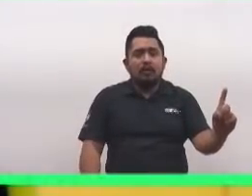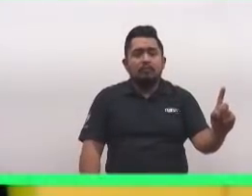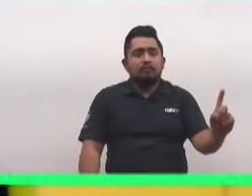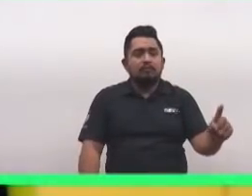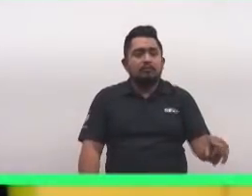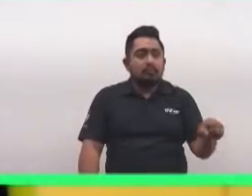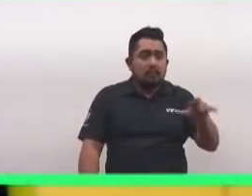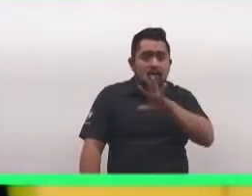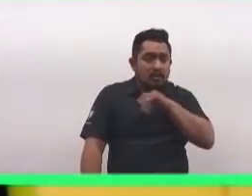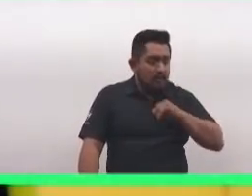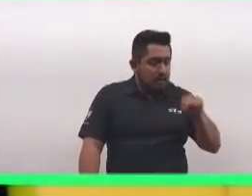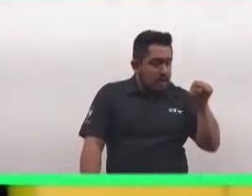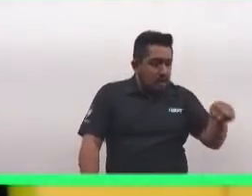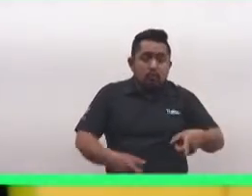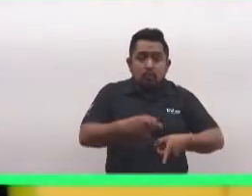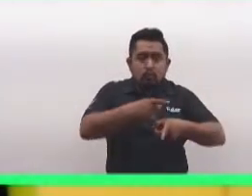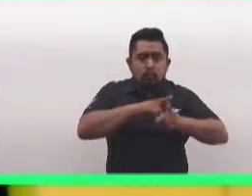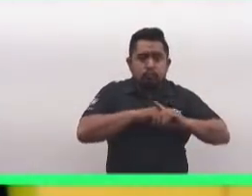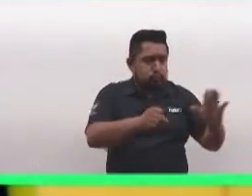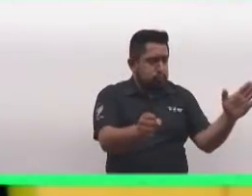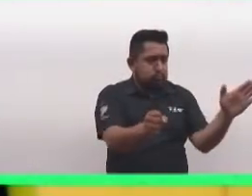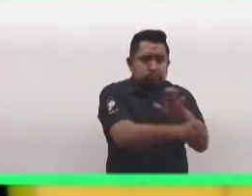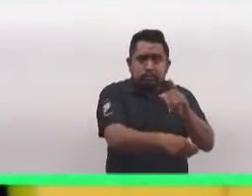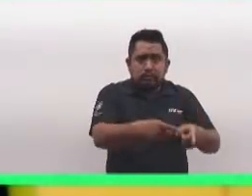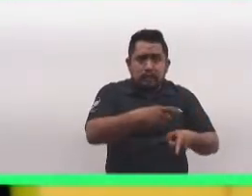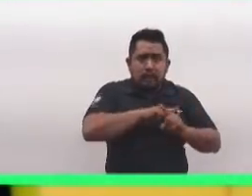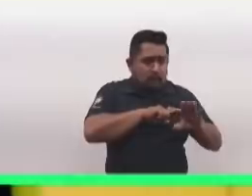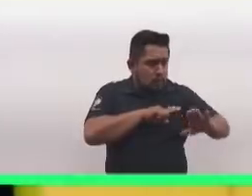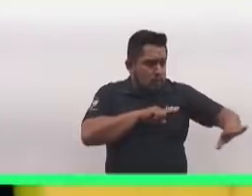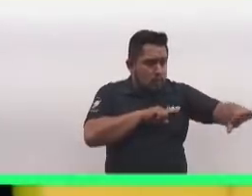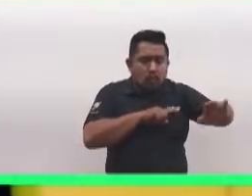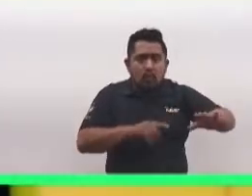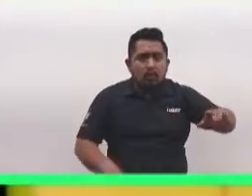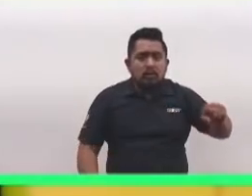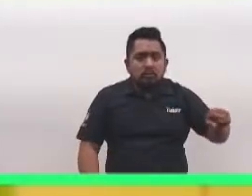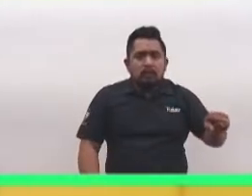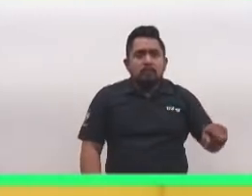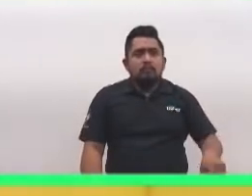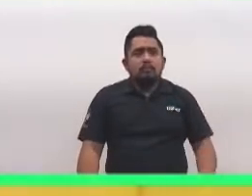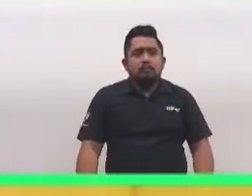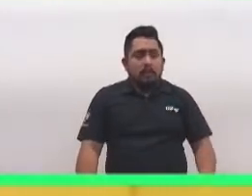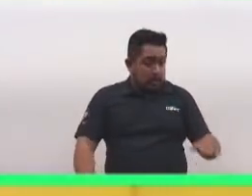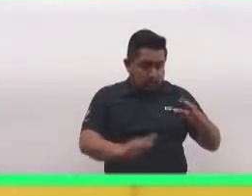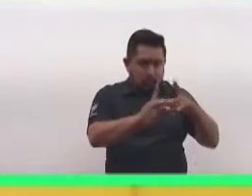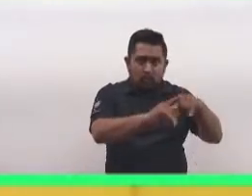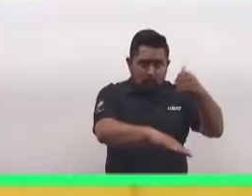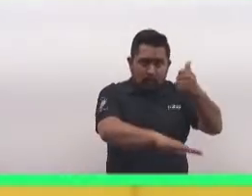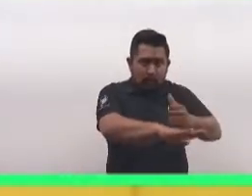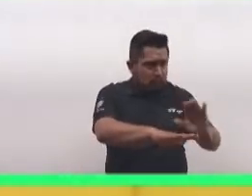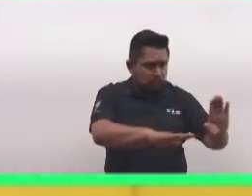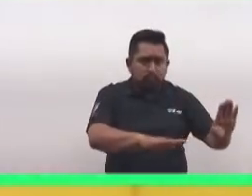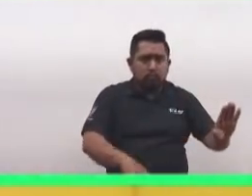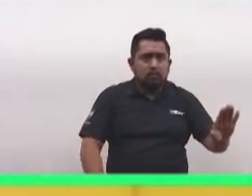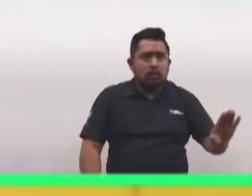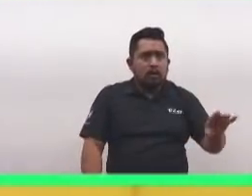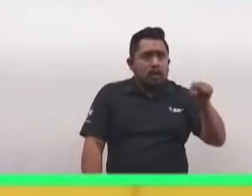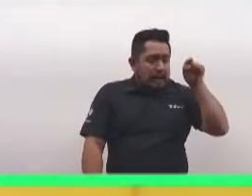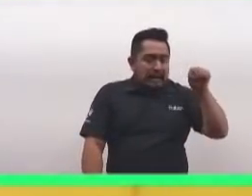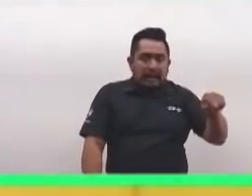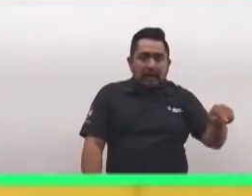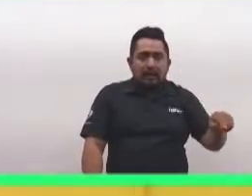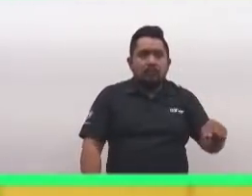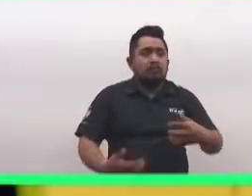su familia interés cristiano todos fueron quiero es una iglesia y ahora sean entre grandes